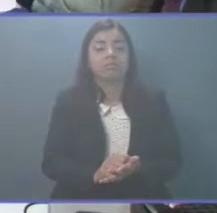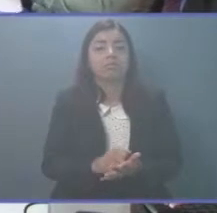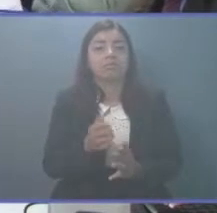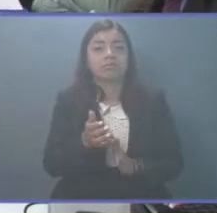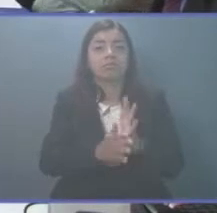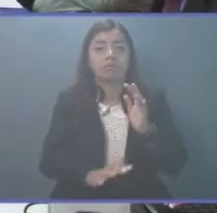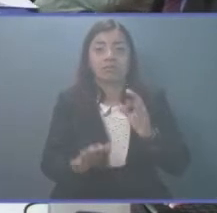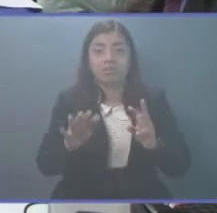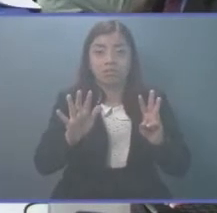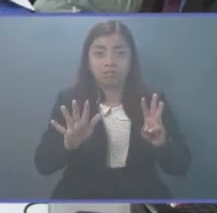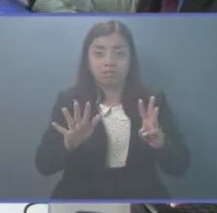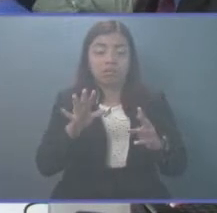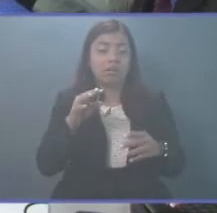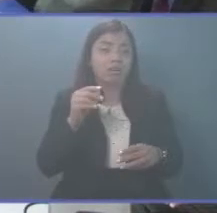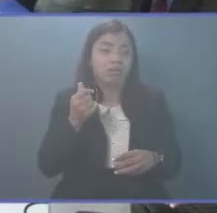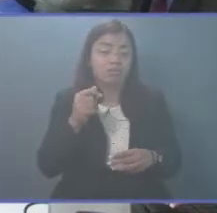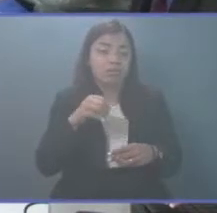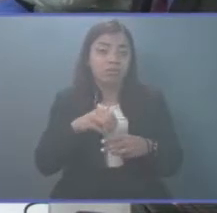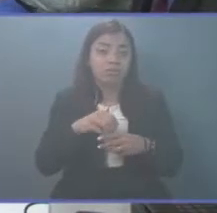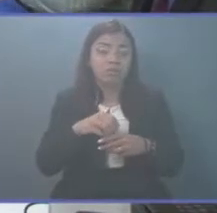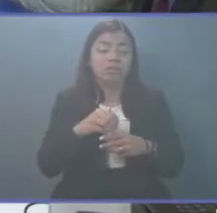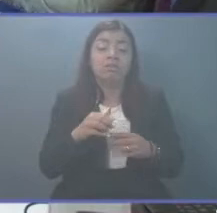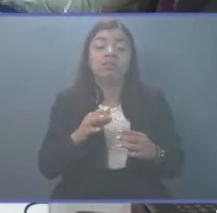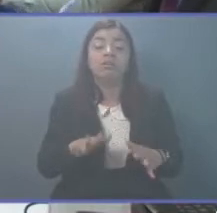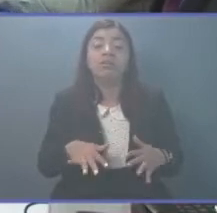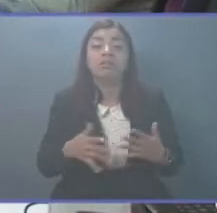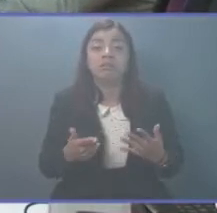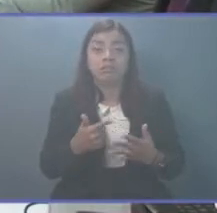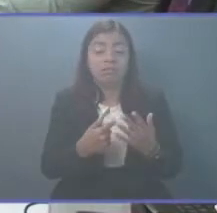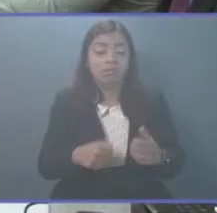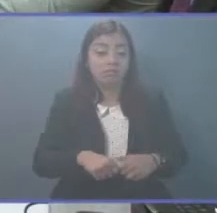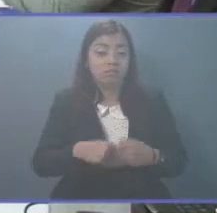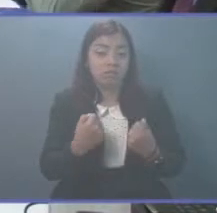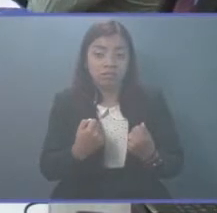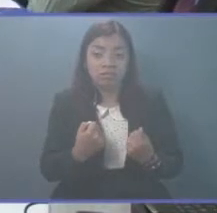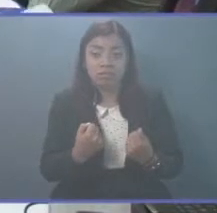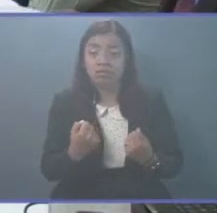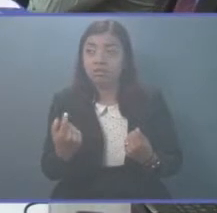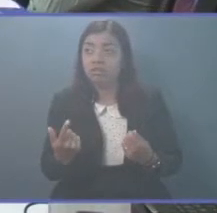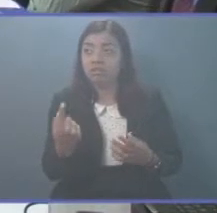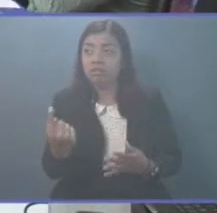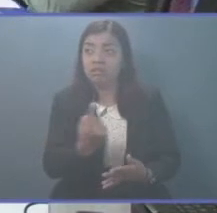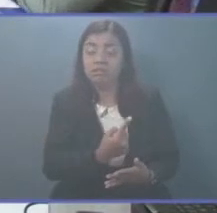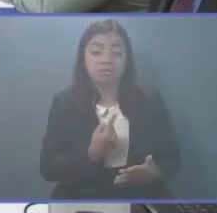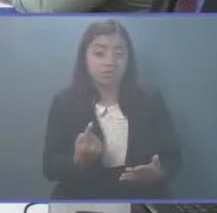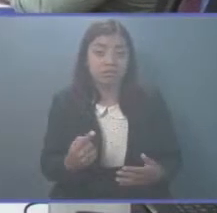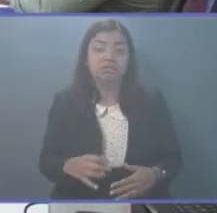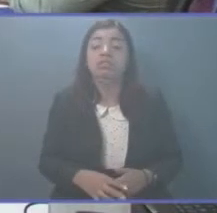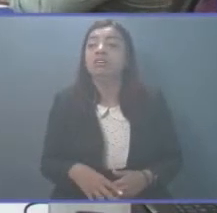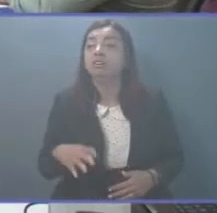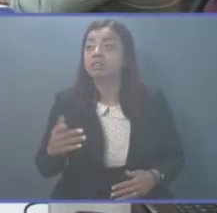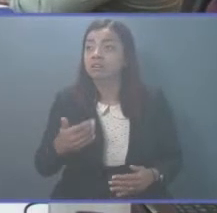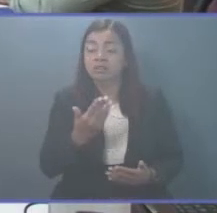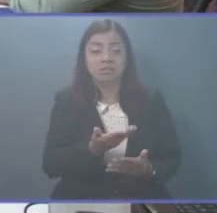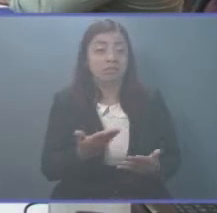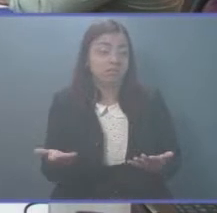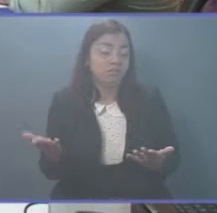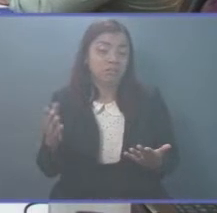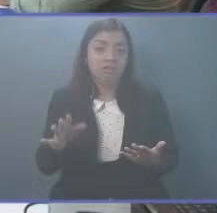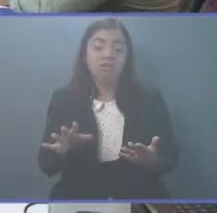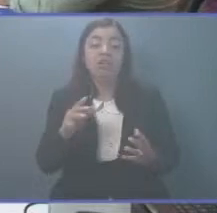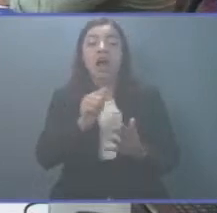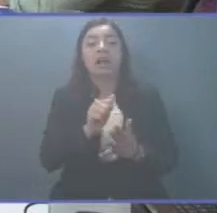Capítulo 8, Fondo Especial para el Combate al Delito del Tráfico Ilegal de Personas. Bienes incautados,